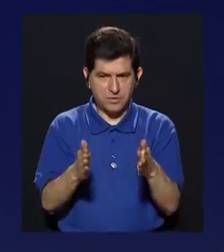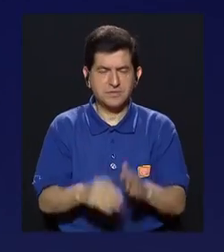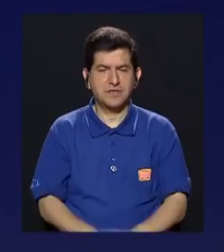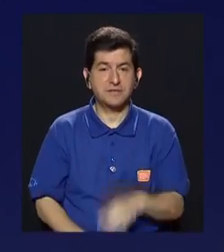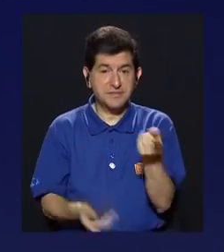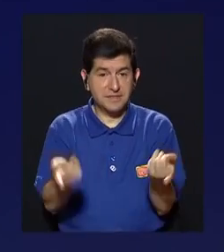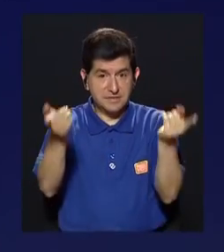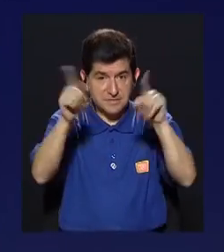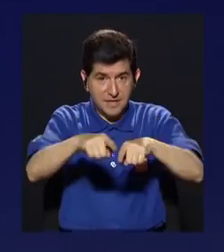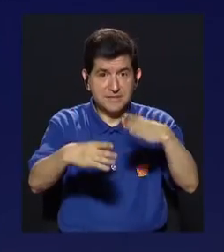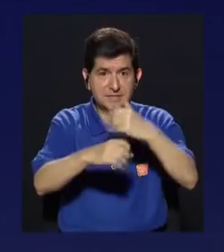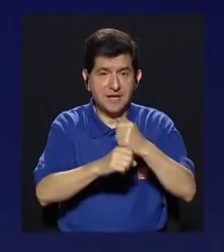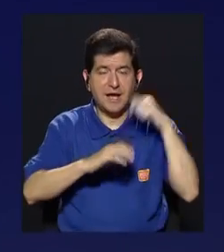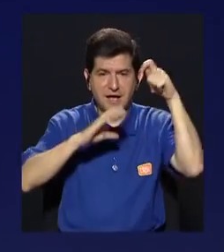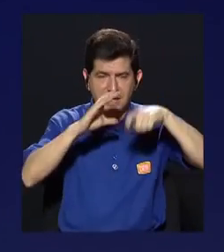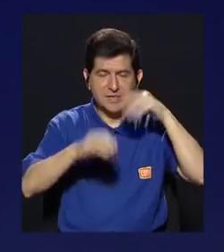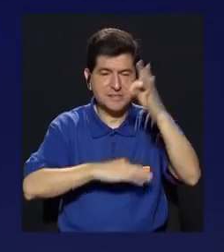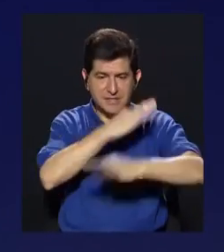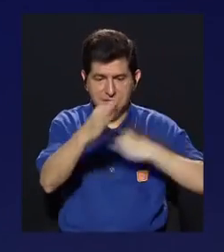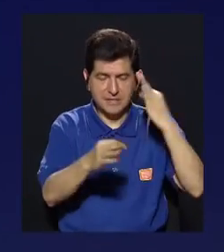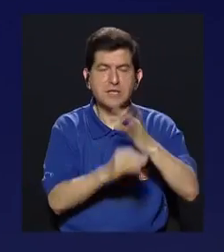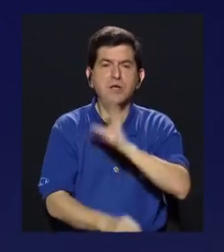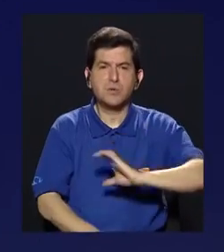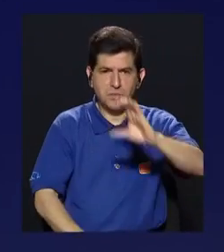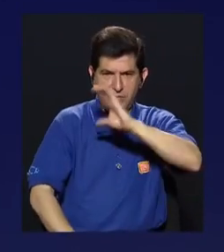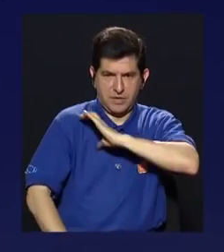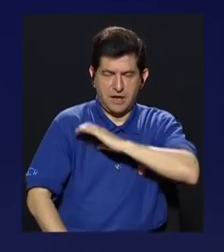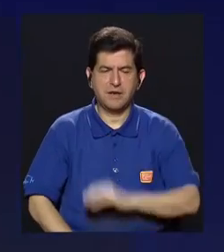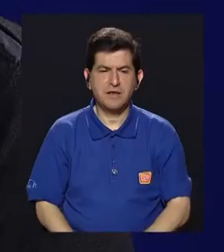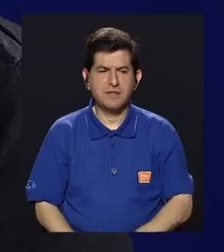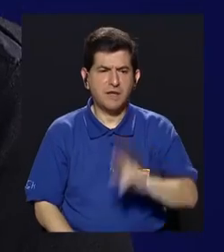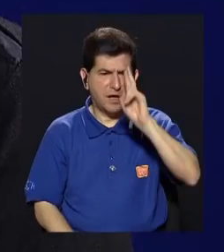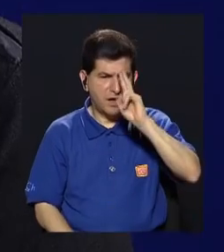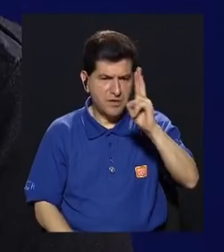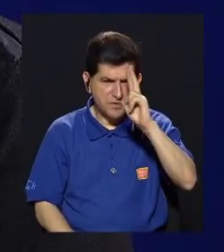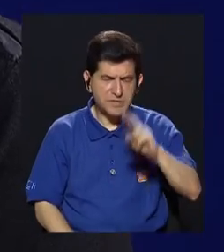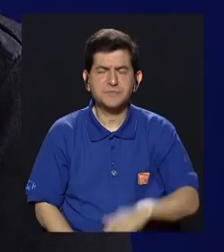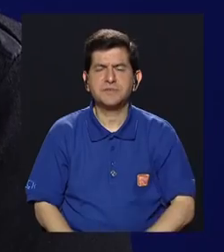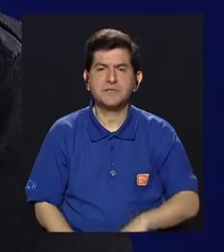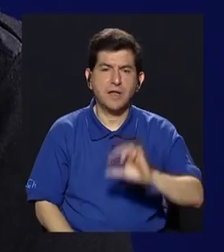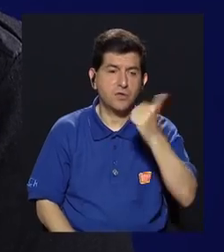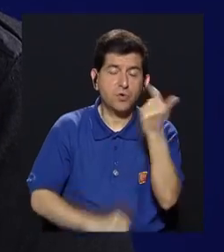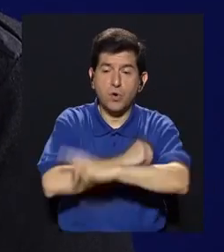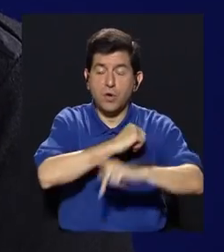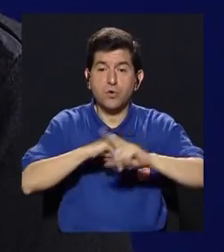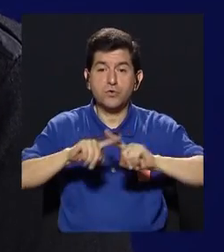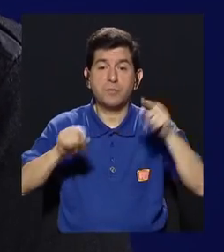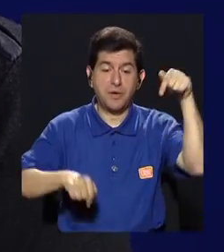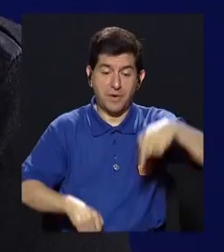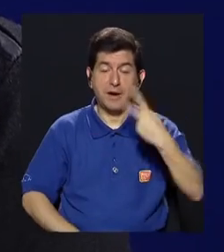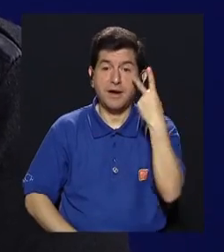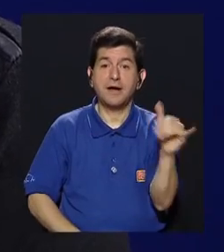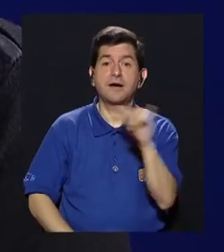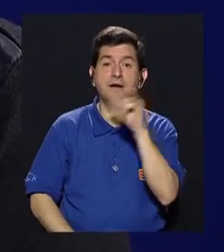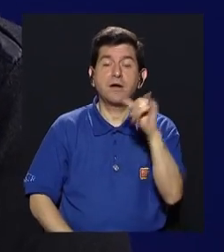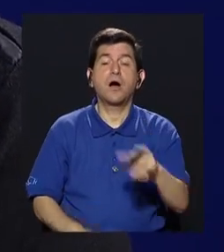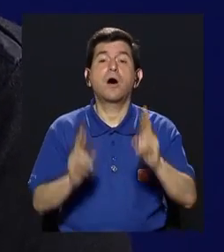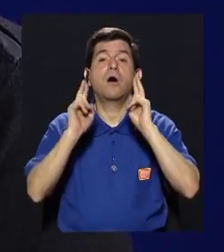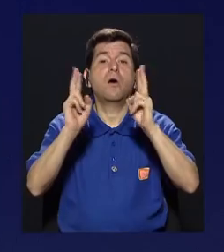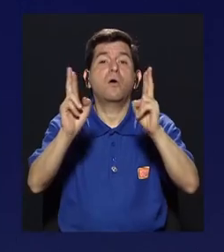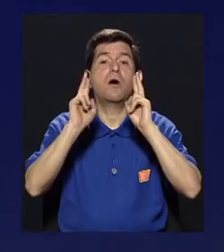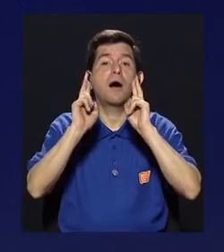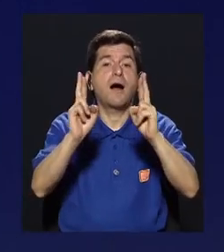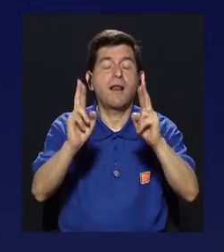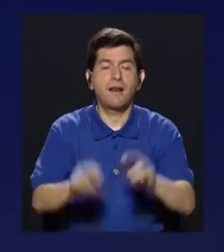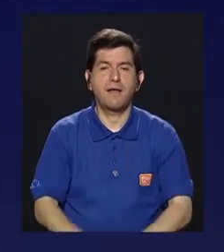logre que hacer cine de esta calidad que sea reconocido afuera pero como decís que se ve aquí y ojalá